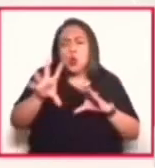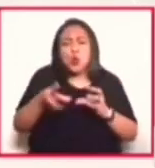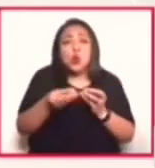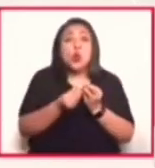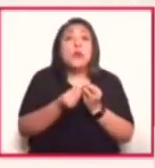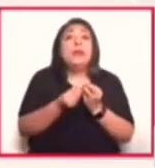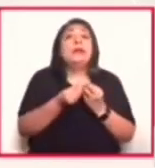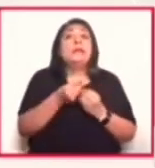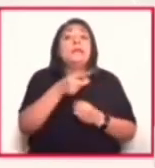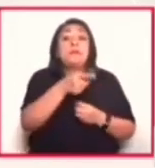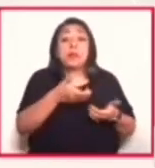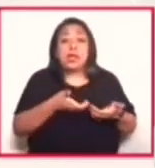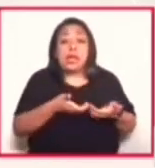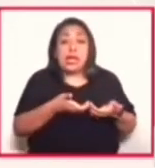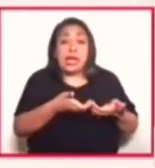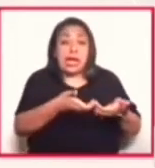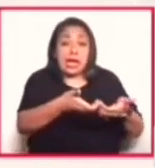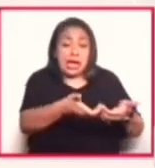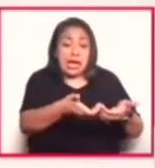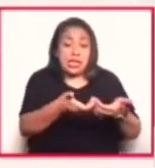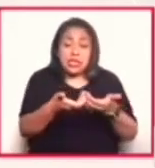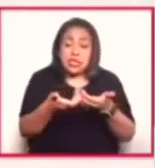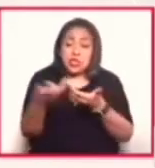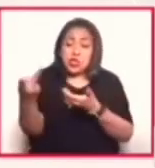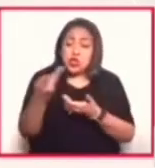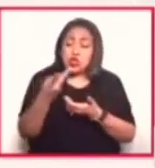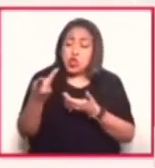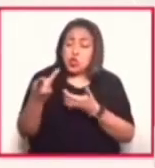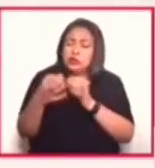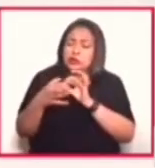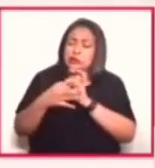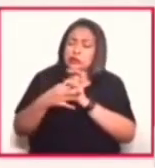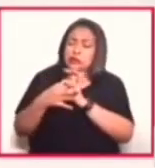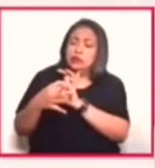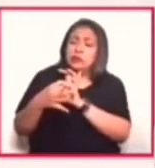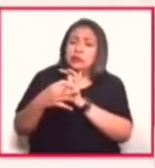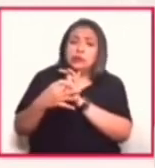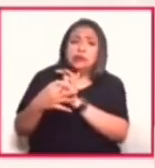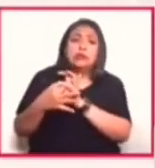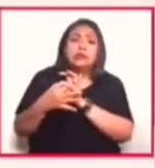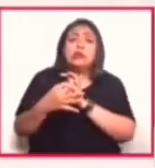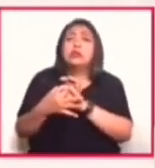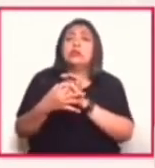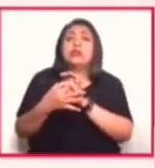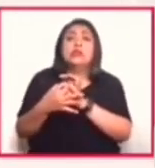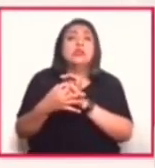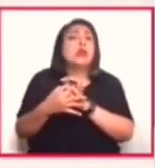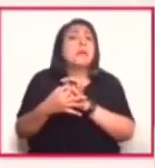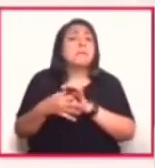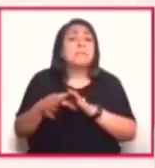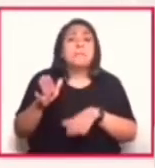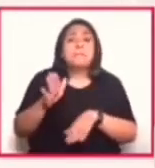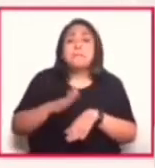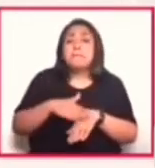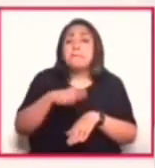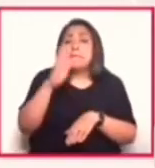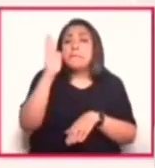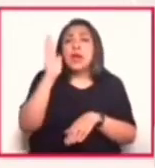la calle, codo a codo, somos mucho más